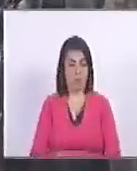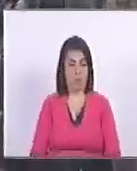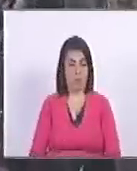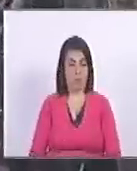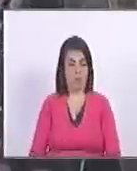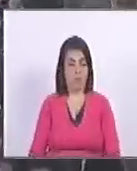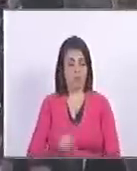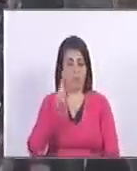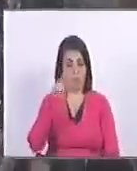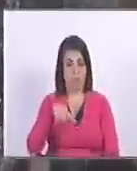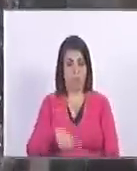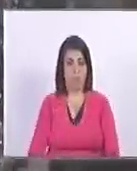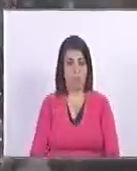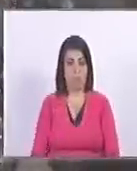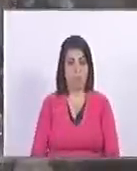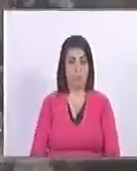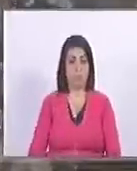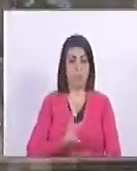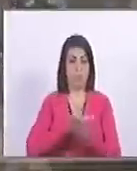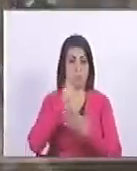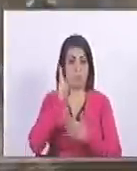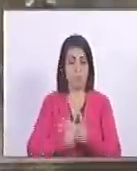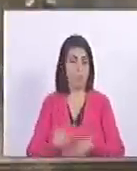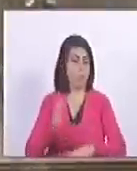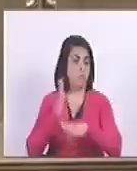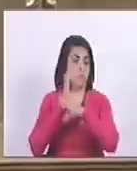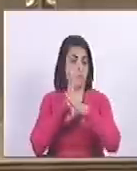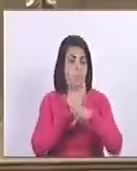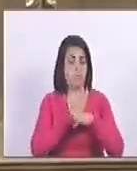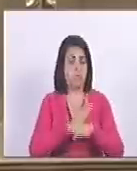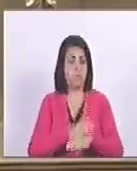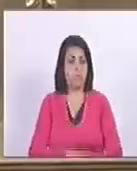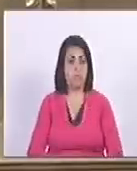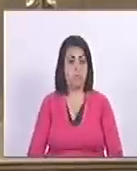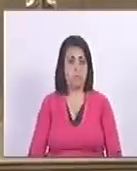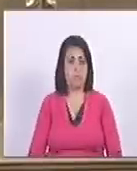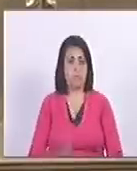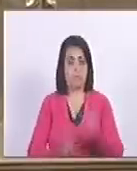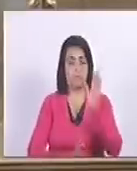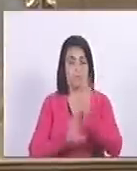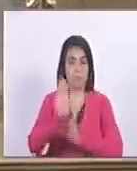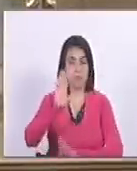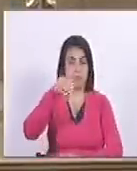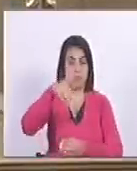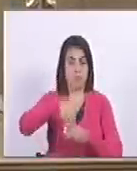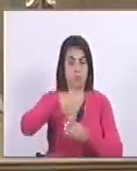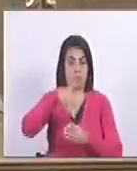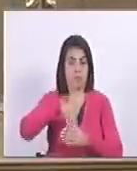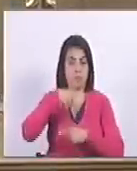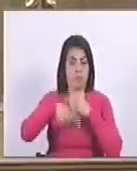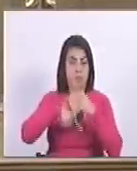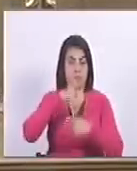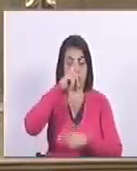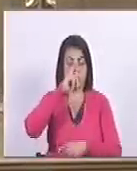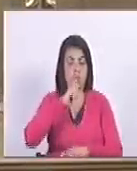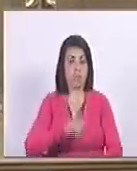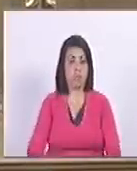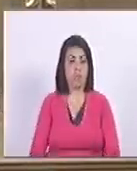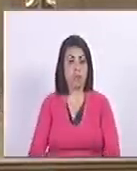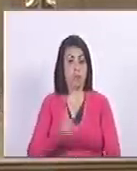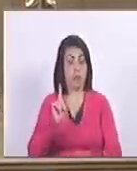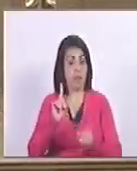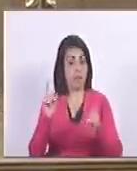Y que además hay un plan para obstaculizar el desarrollo de las elecciones el próximo año.